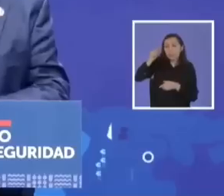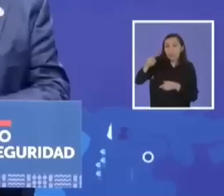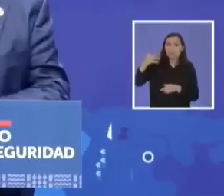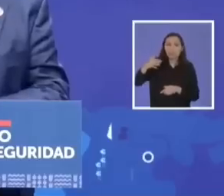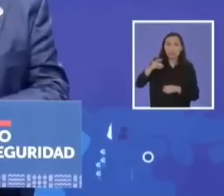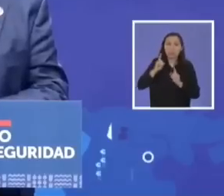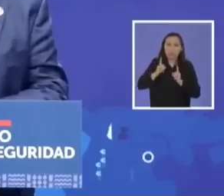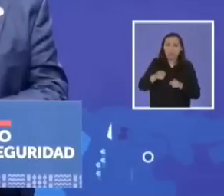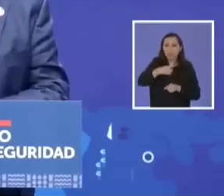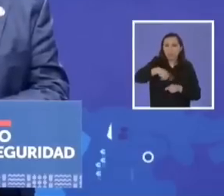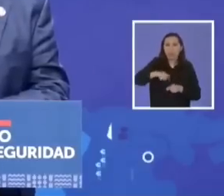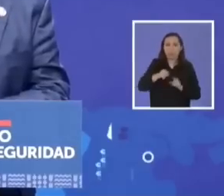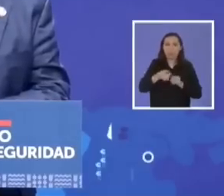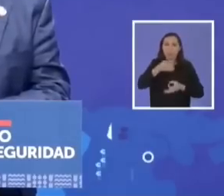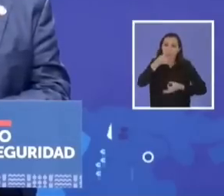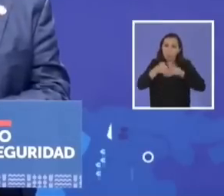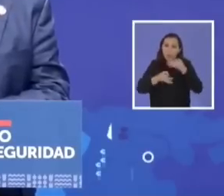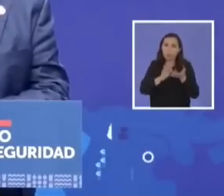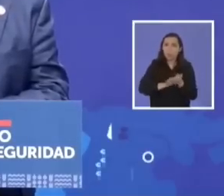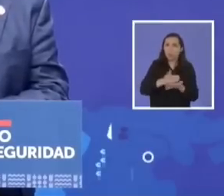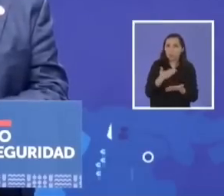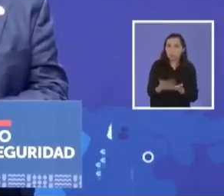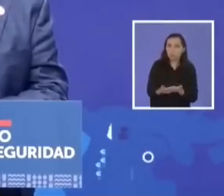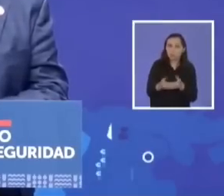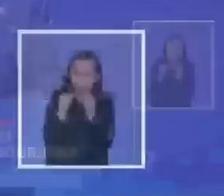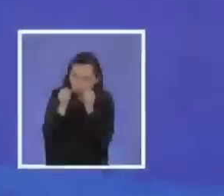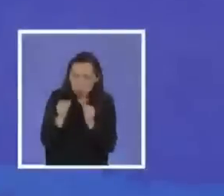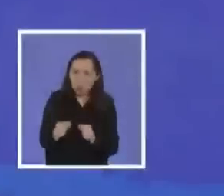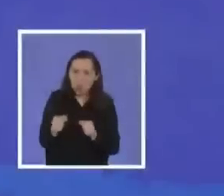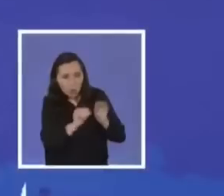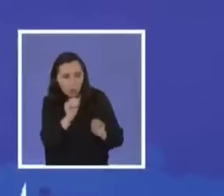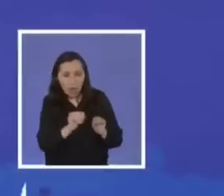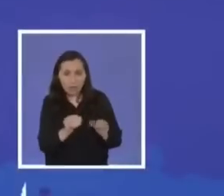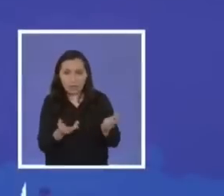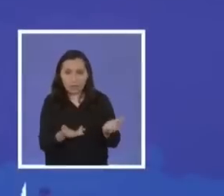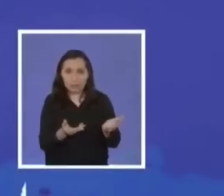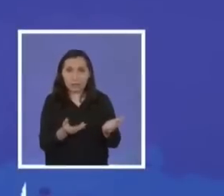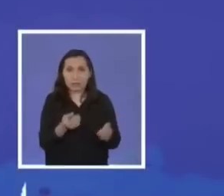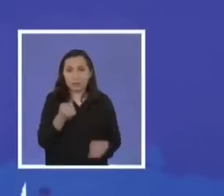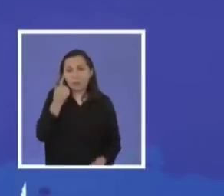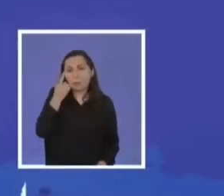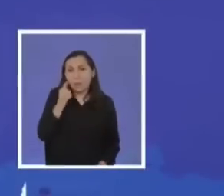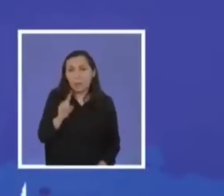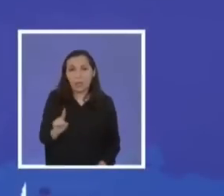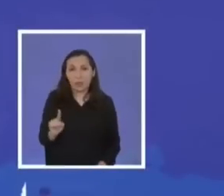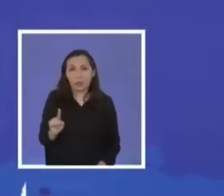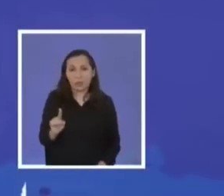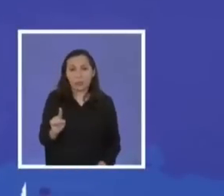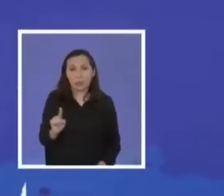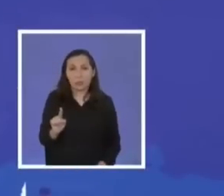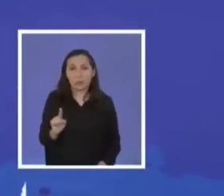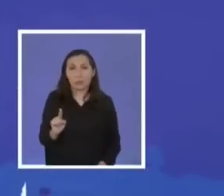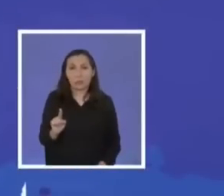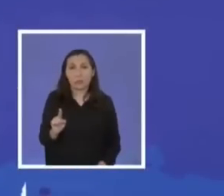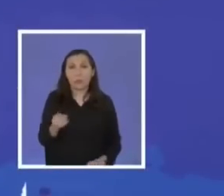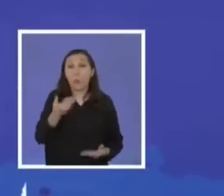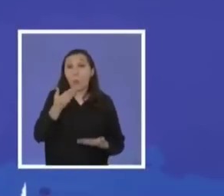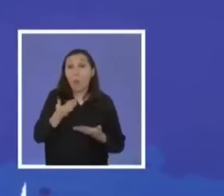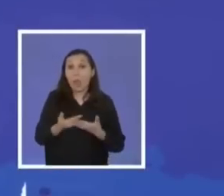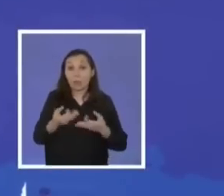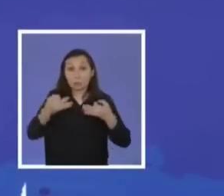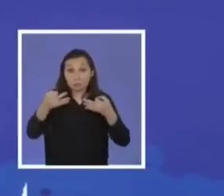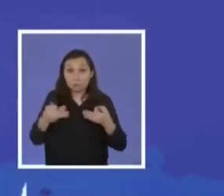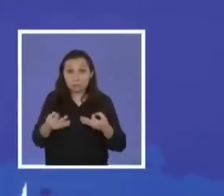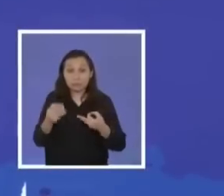humanos. Tenemos que garantizar la seguridad, pero a su vez, la seguridad sin